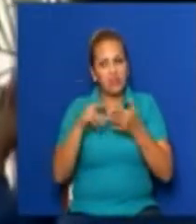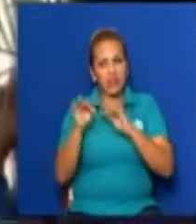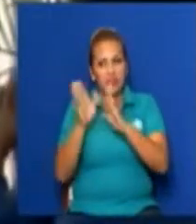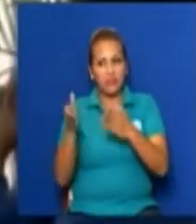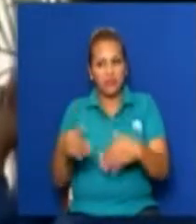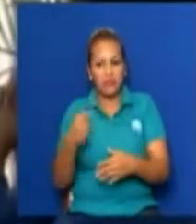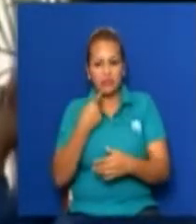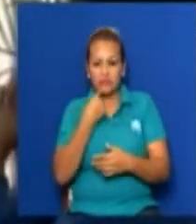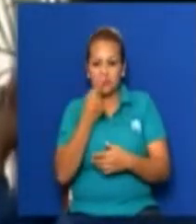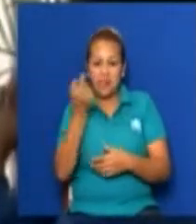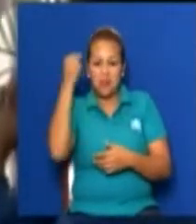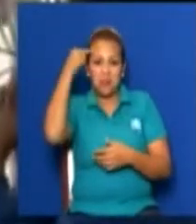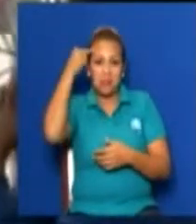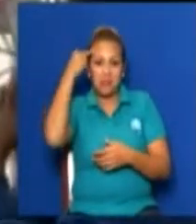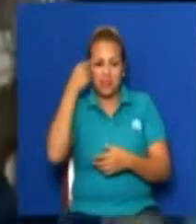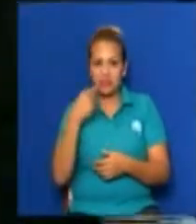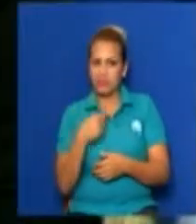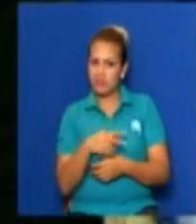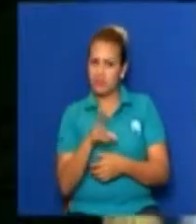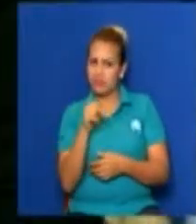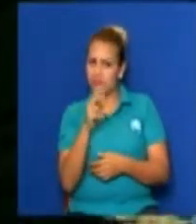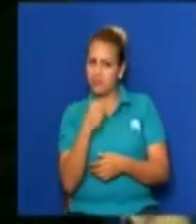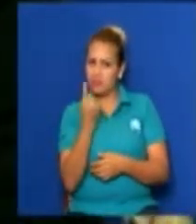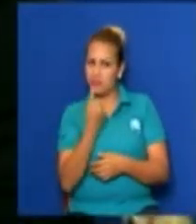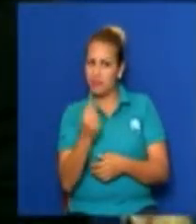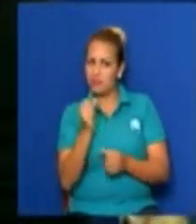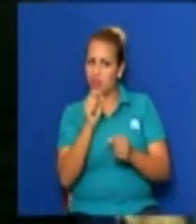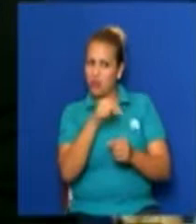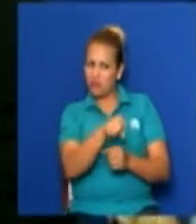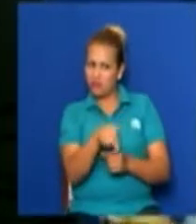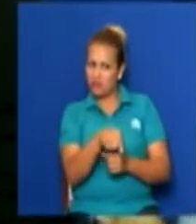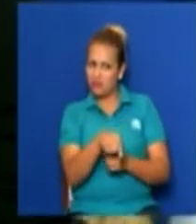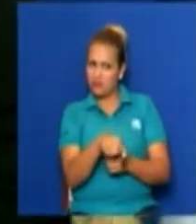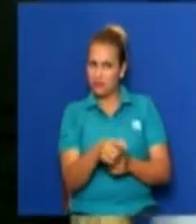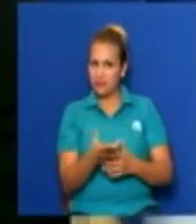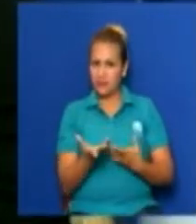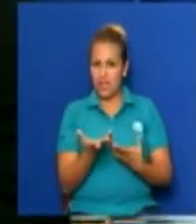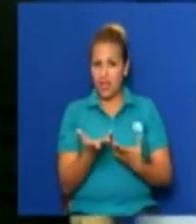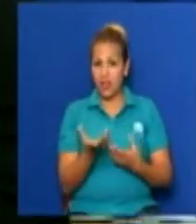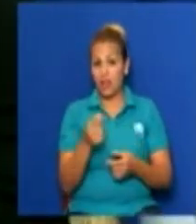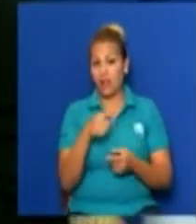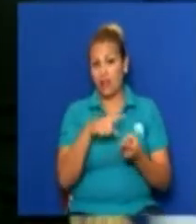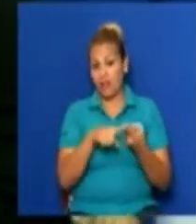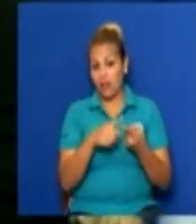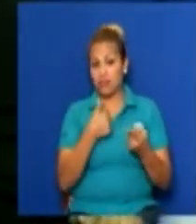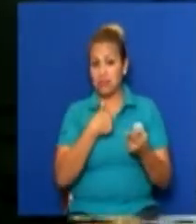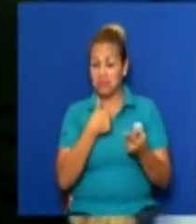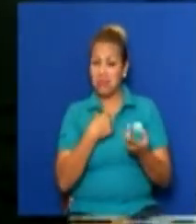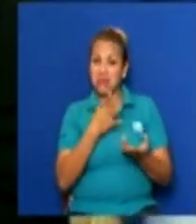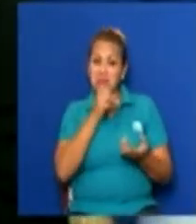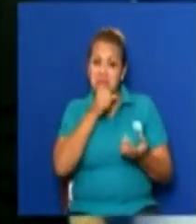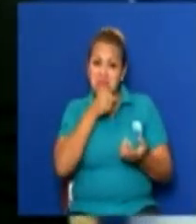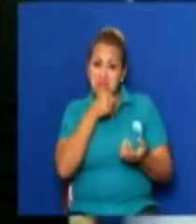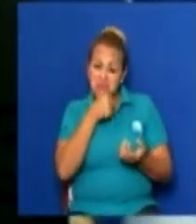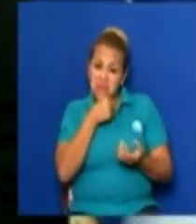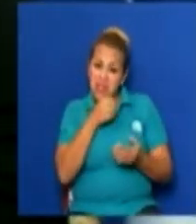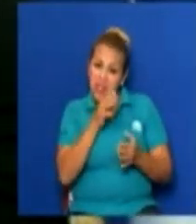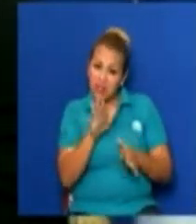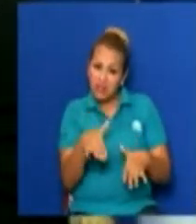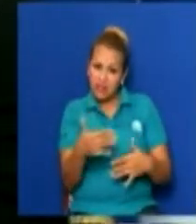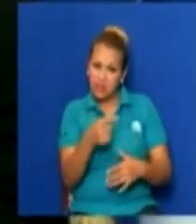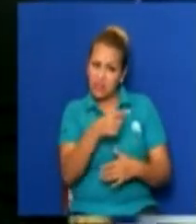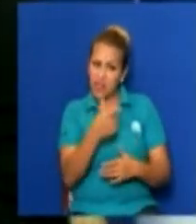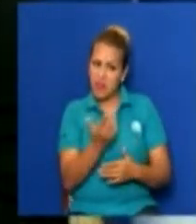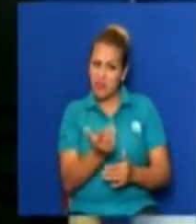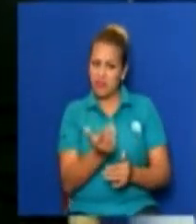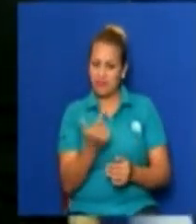dijo, no solo pusieron una que se vistiera mejor, pusieron una más joven y pusieron una más bonita.